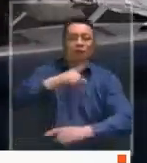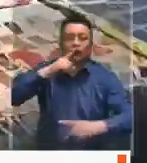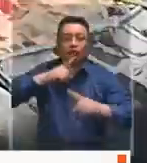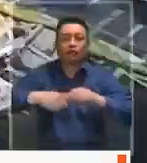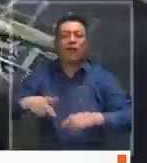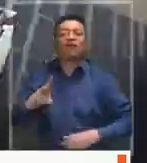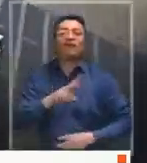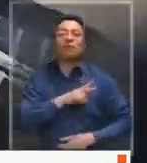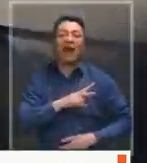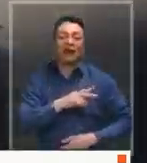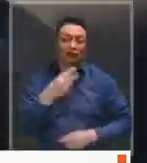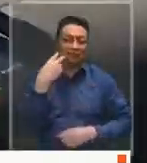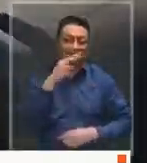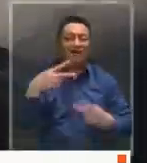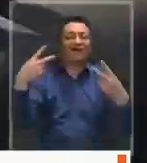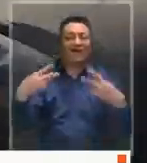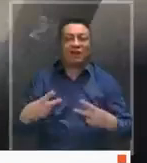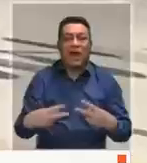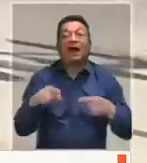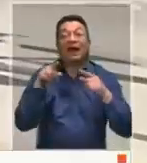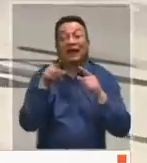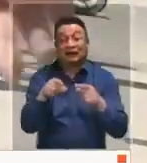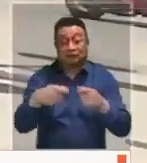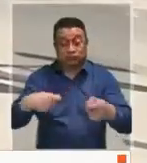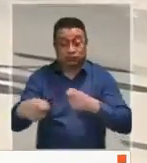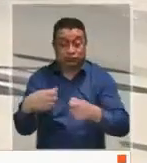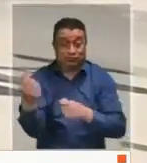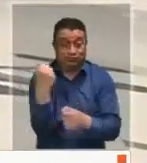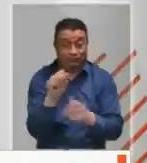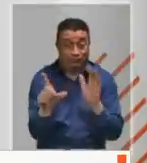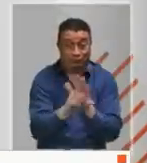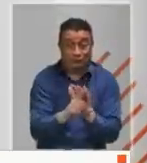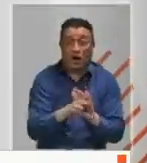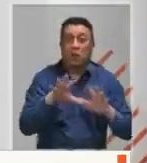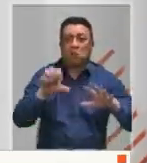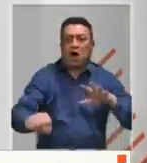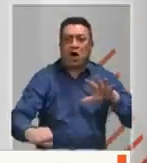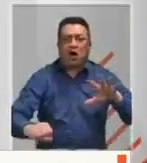Mar, lugar en donde el comercio ilegal se había tomado todo.